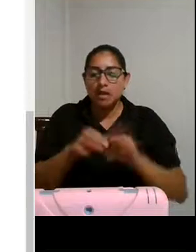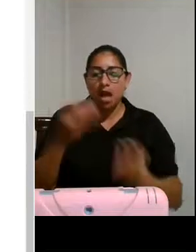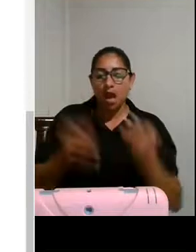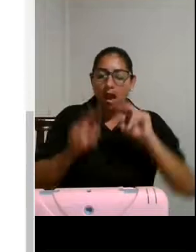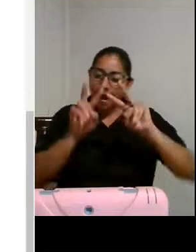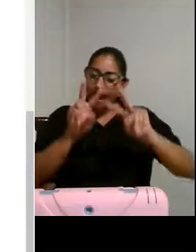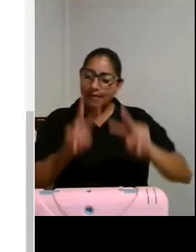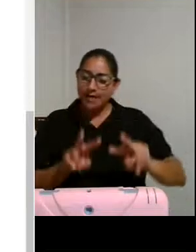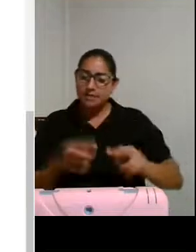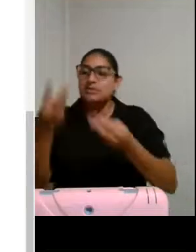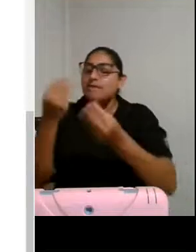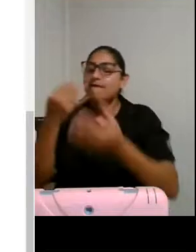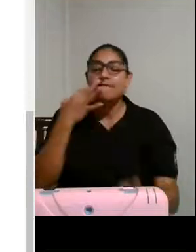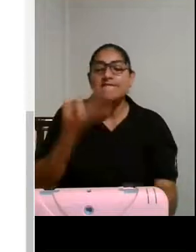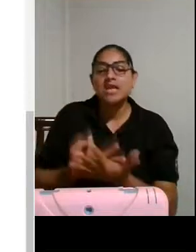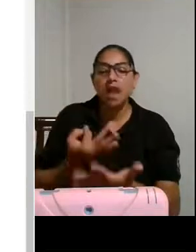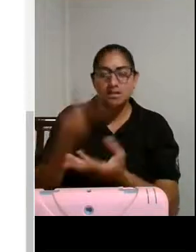análisis financieros,